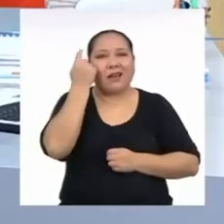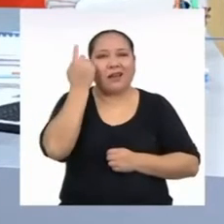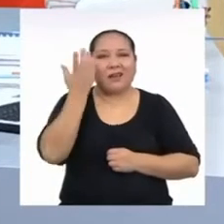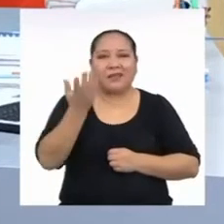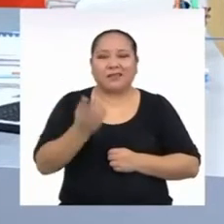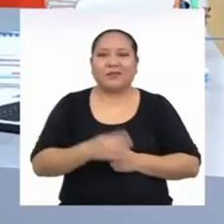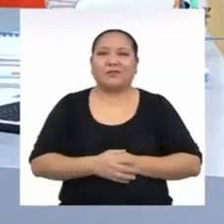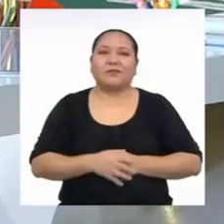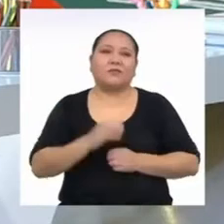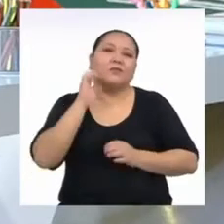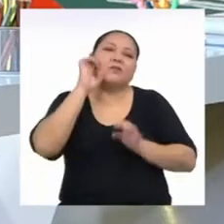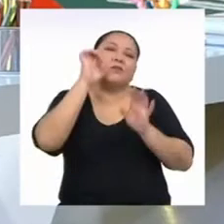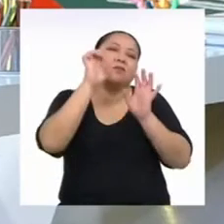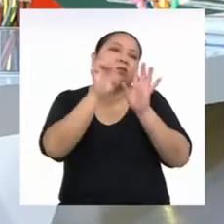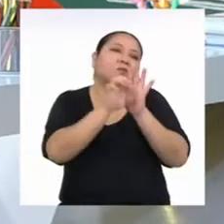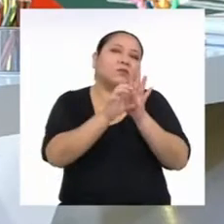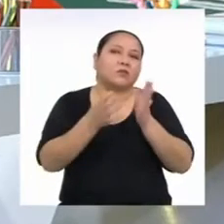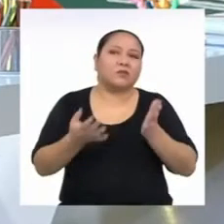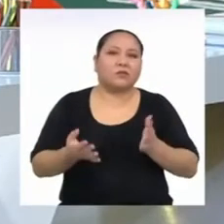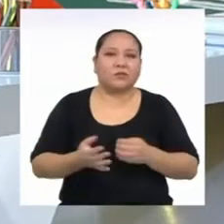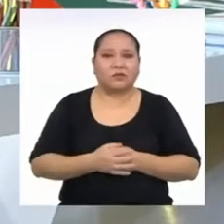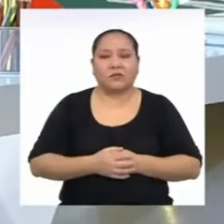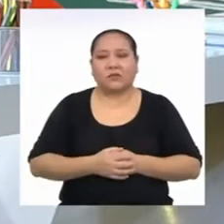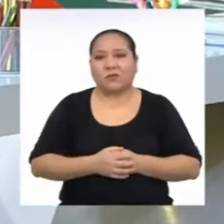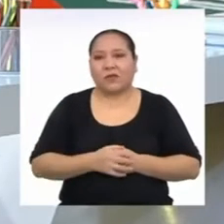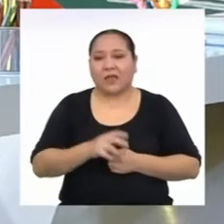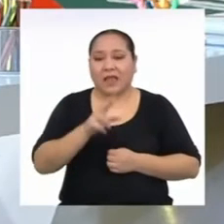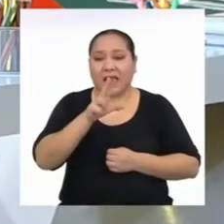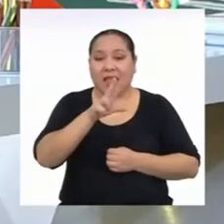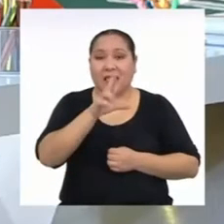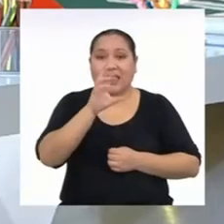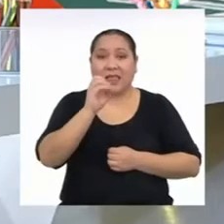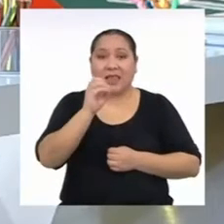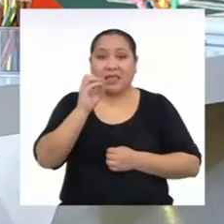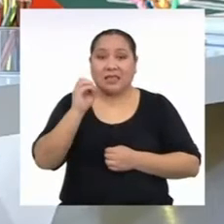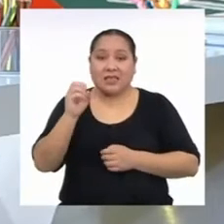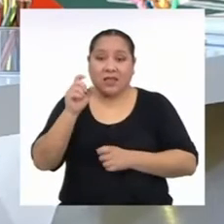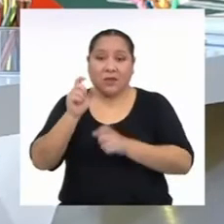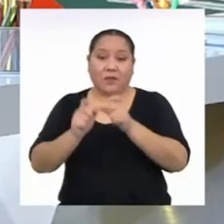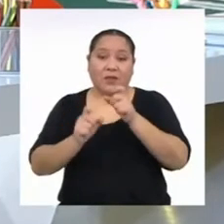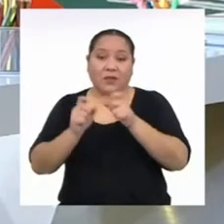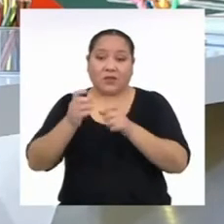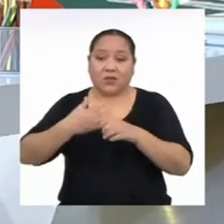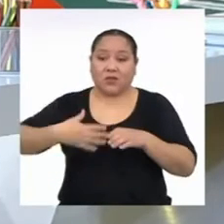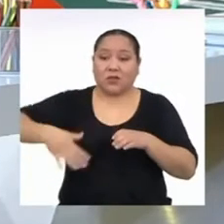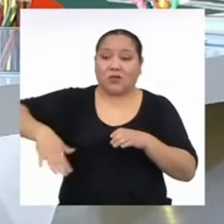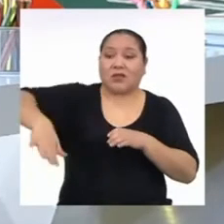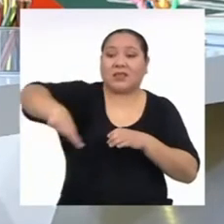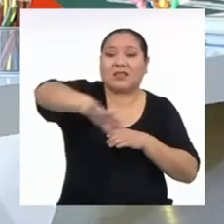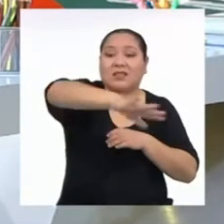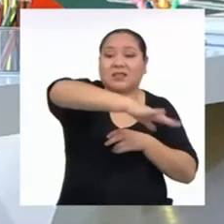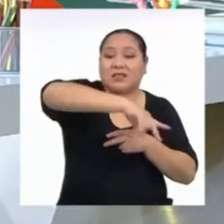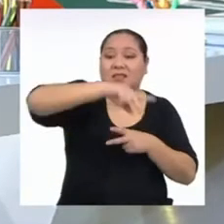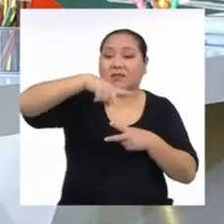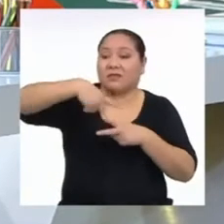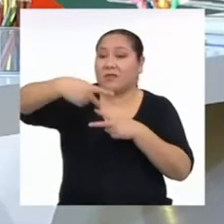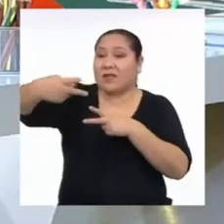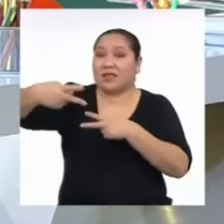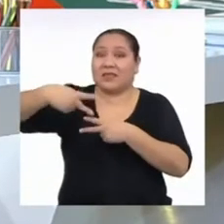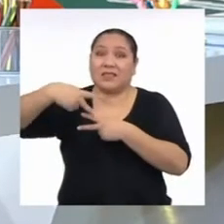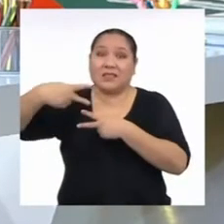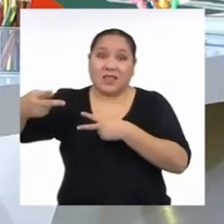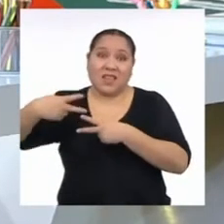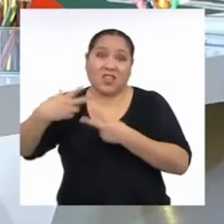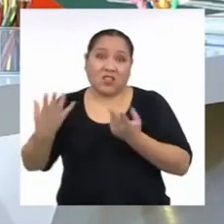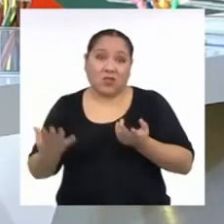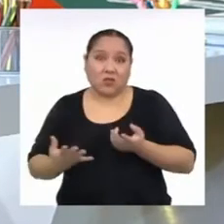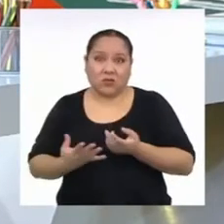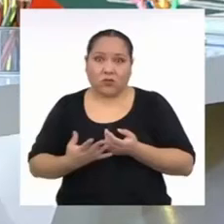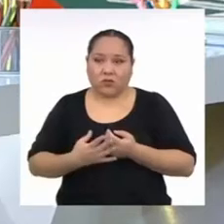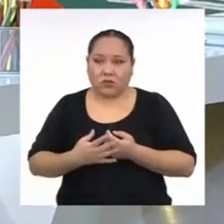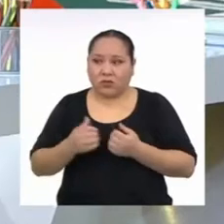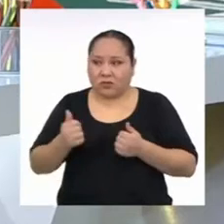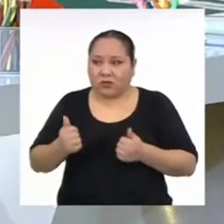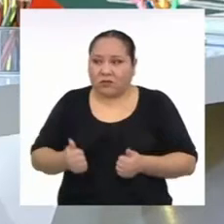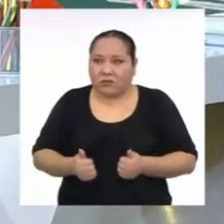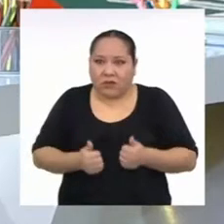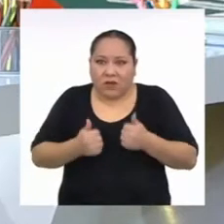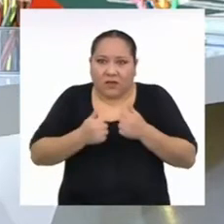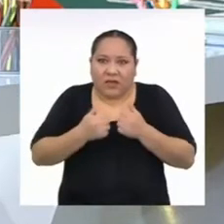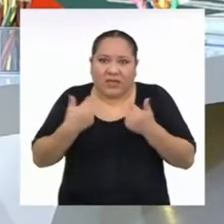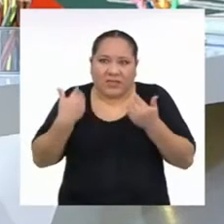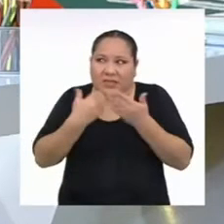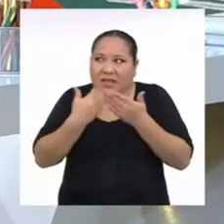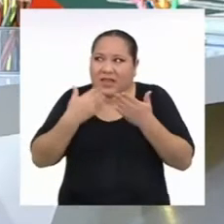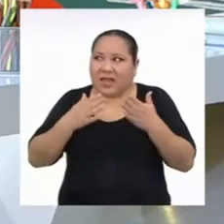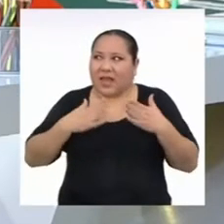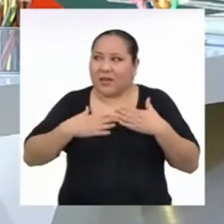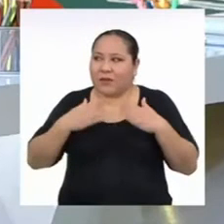Por ejemplo, de 300 personas que viven cerca a mi casa, debo sacar una muestra de